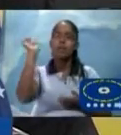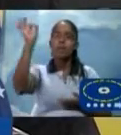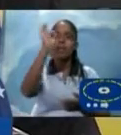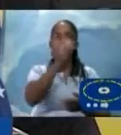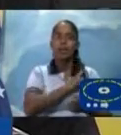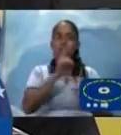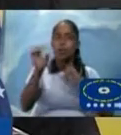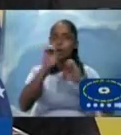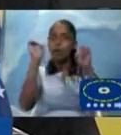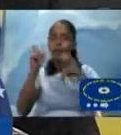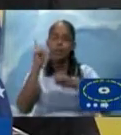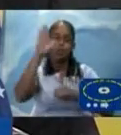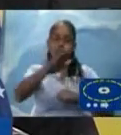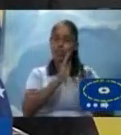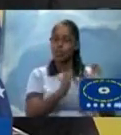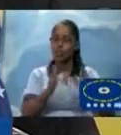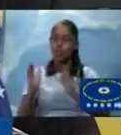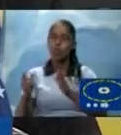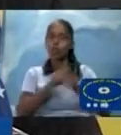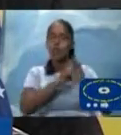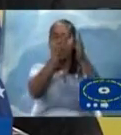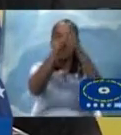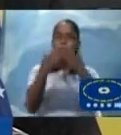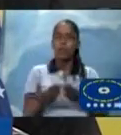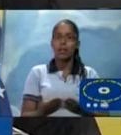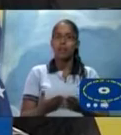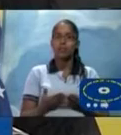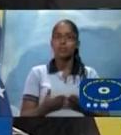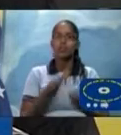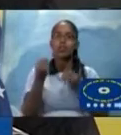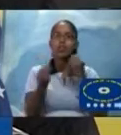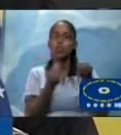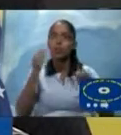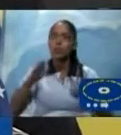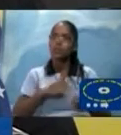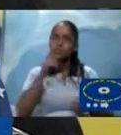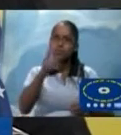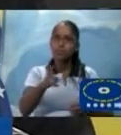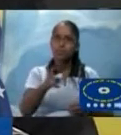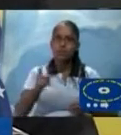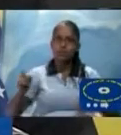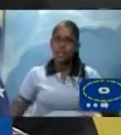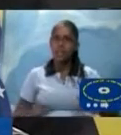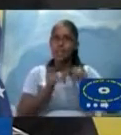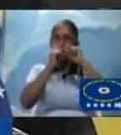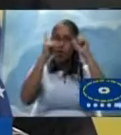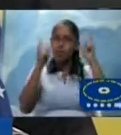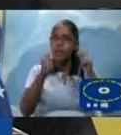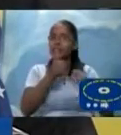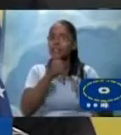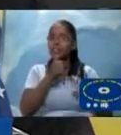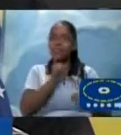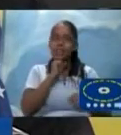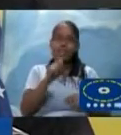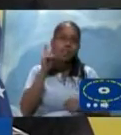un evangelio que no está conforme a las Escrituras. ¿Cómo puede usted descubrir quién es